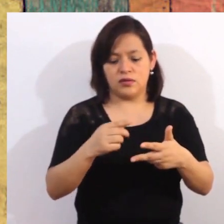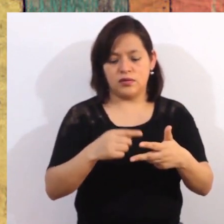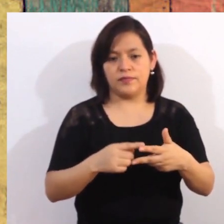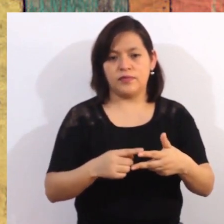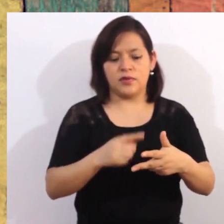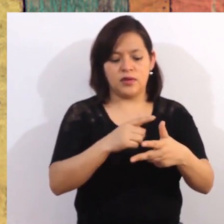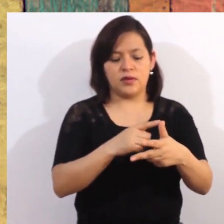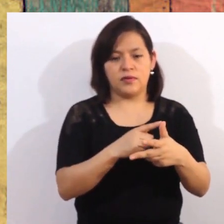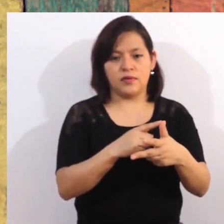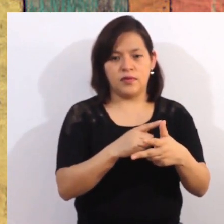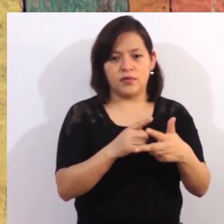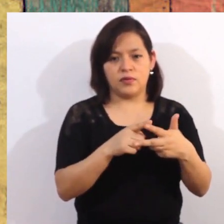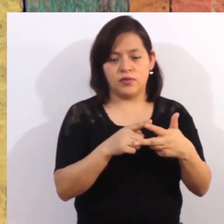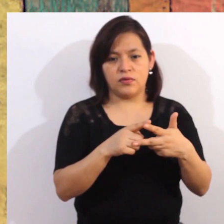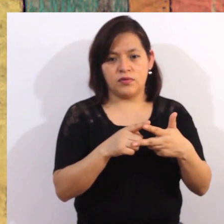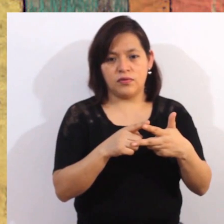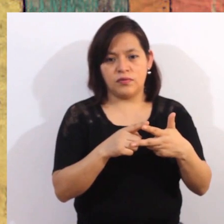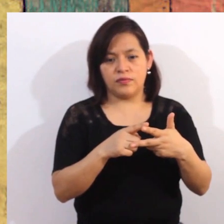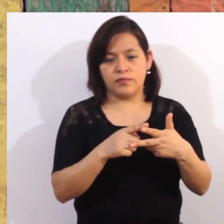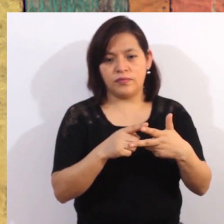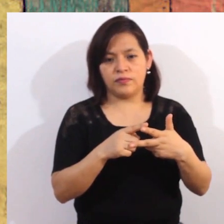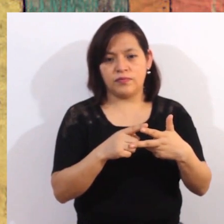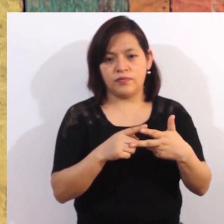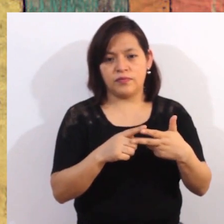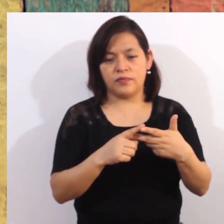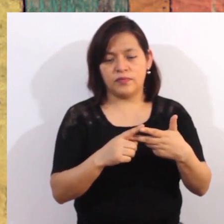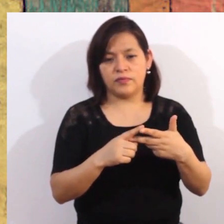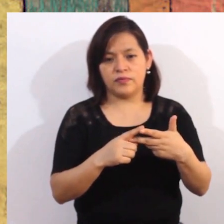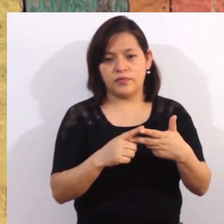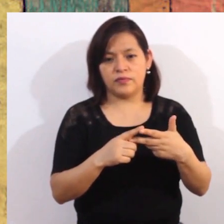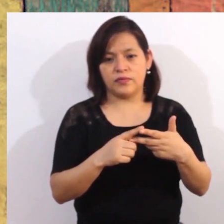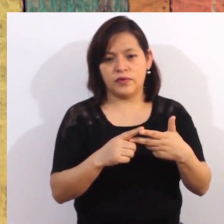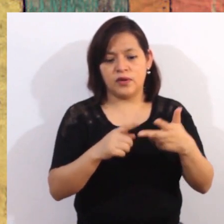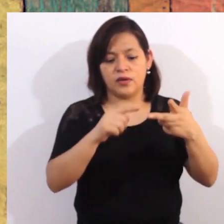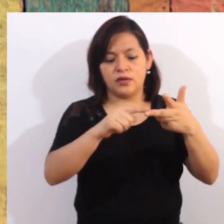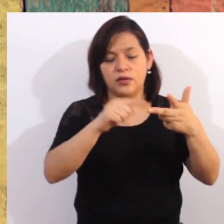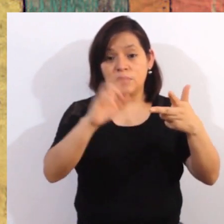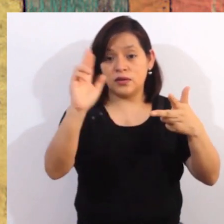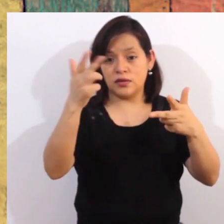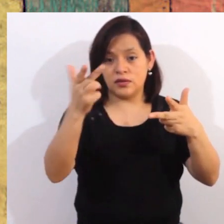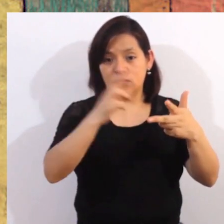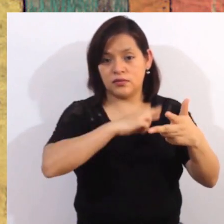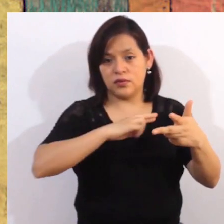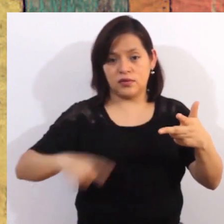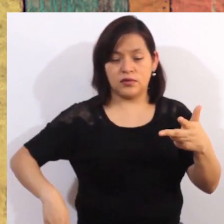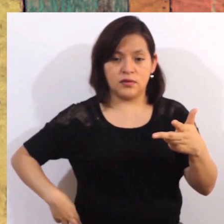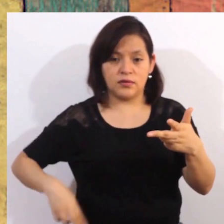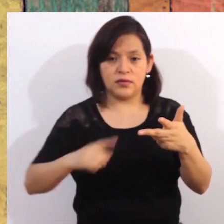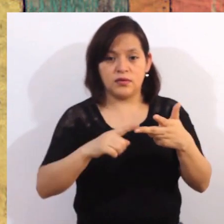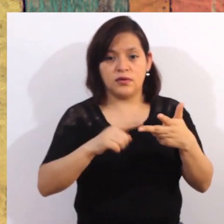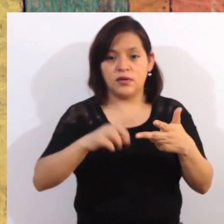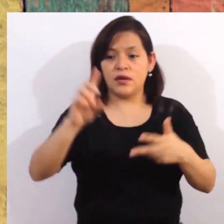año 522 hasta el año 521 a.C., un periodo bastante corto. Y el tercero